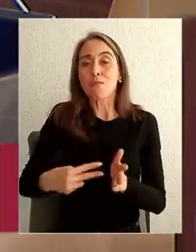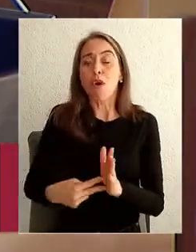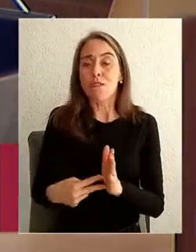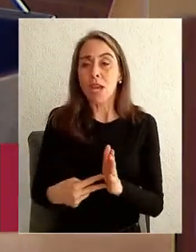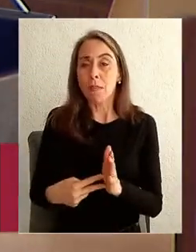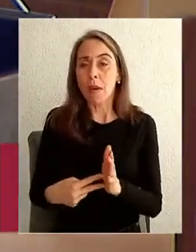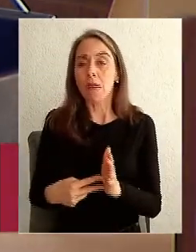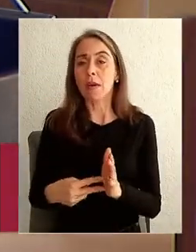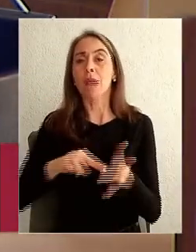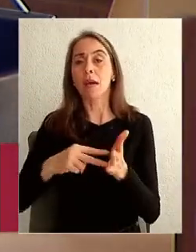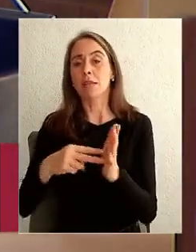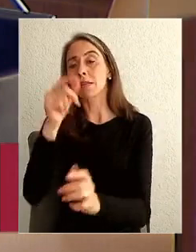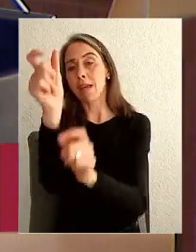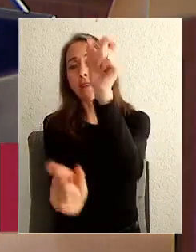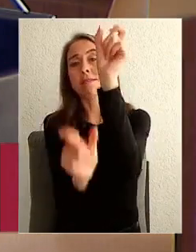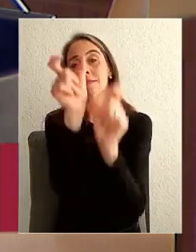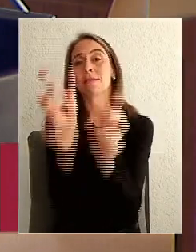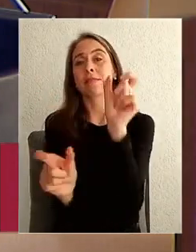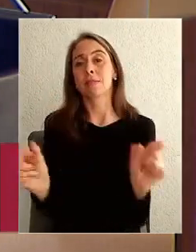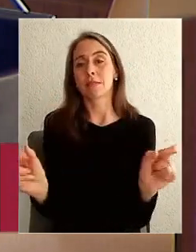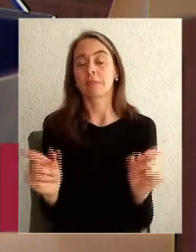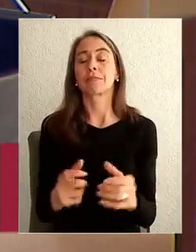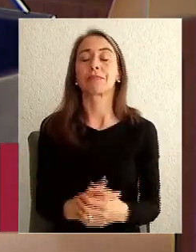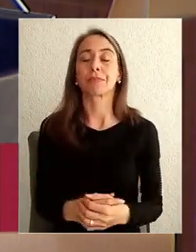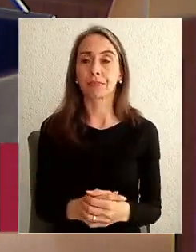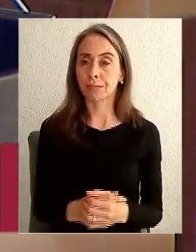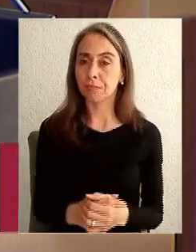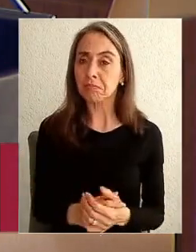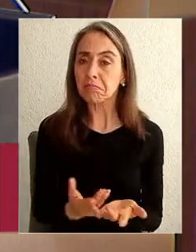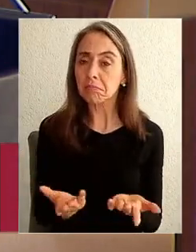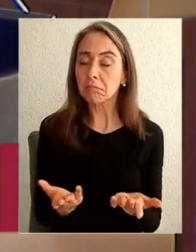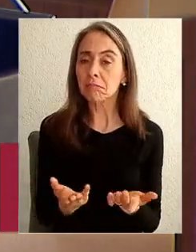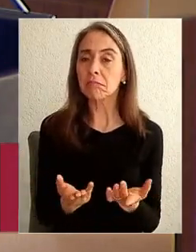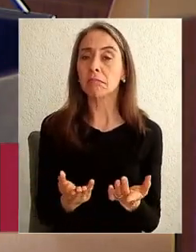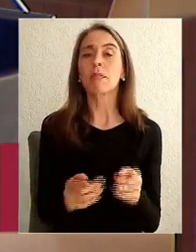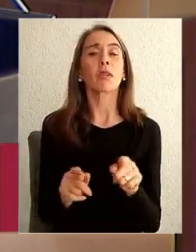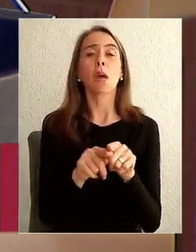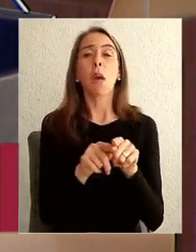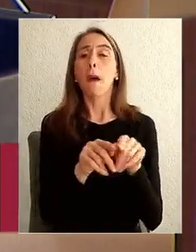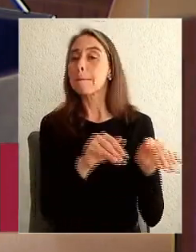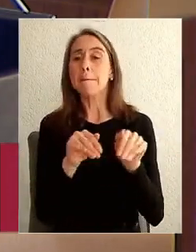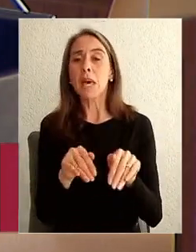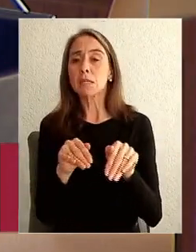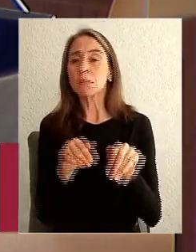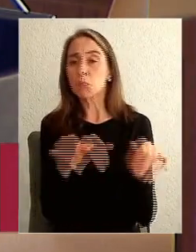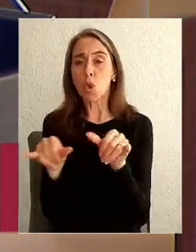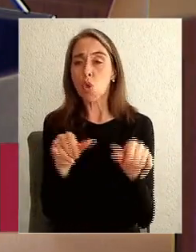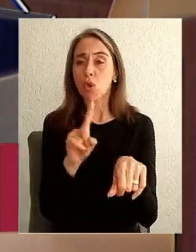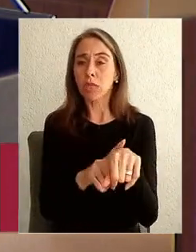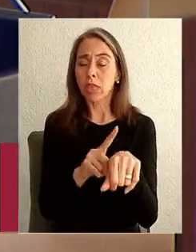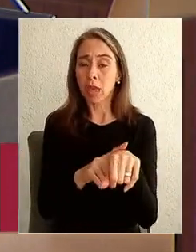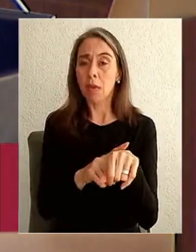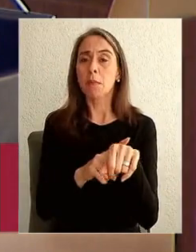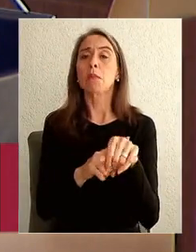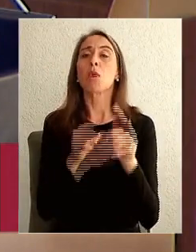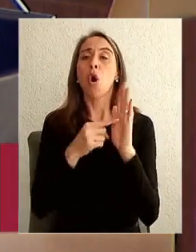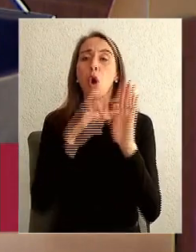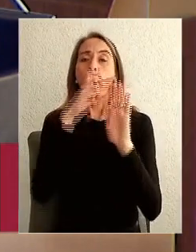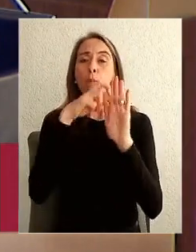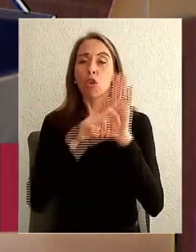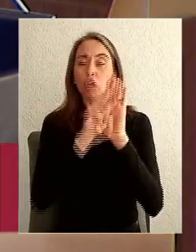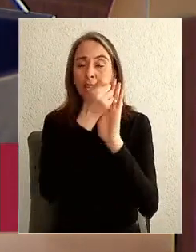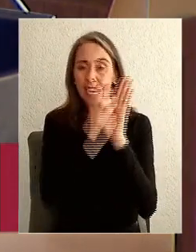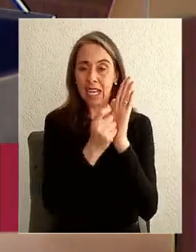gente. Pero al mismo tiempo hace un esfuerzo por crecer en la comparación ley con